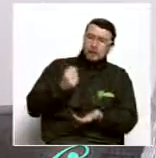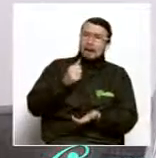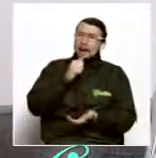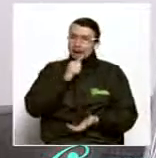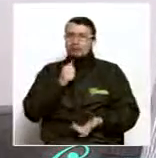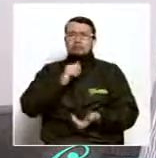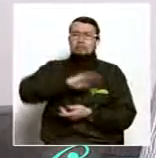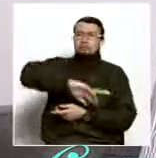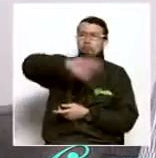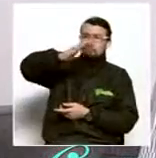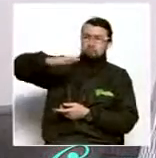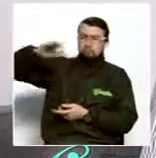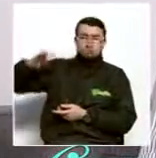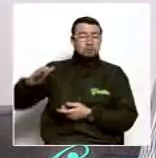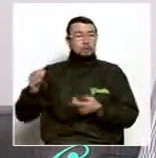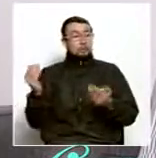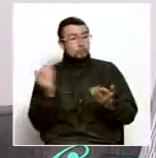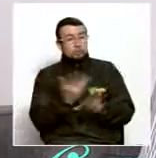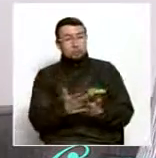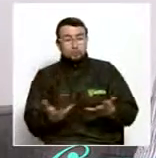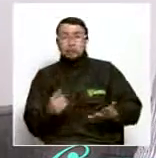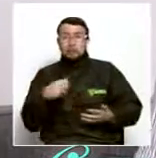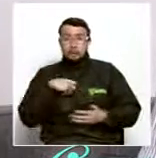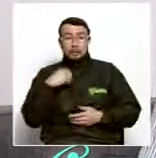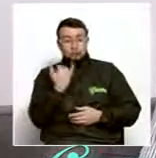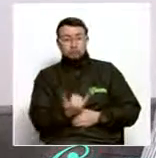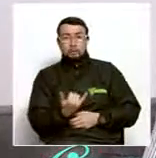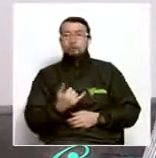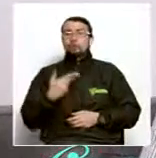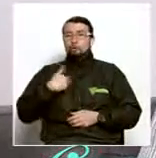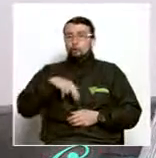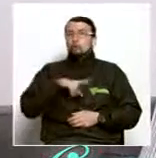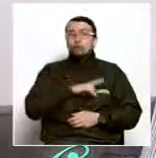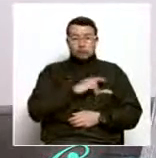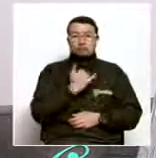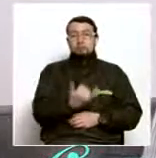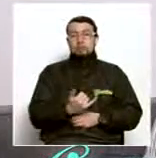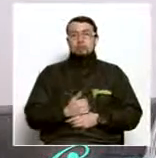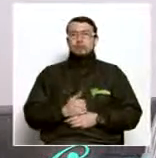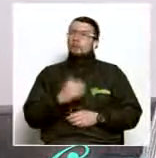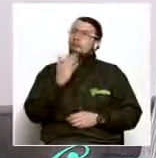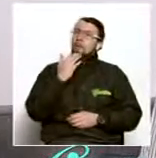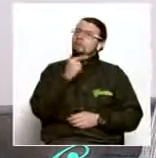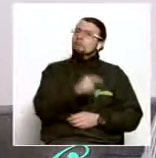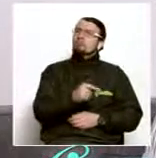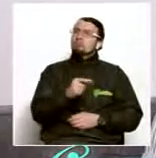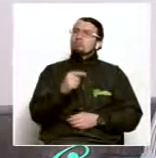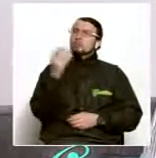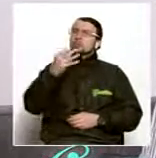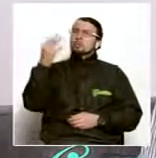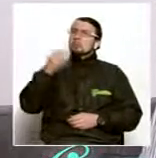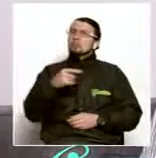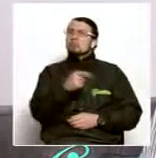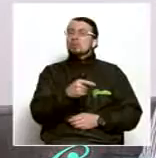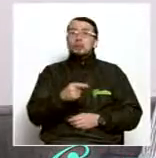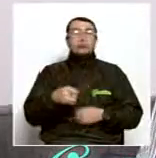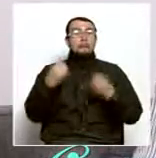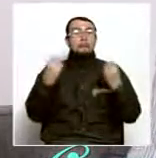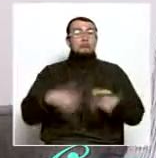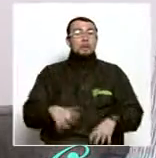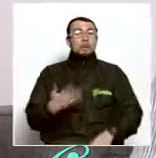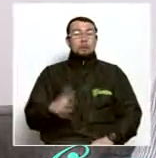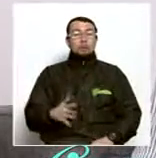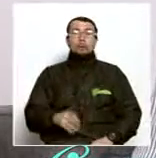las montañas y todos estos recursos que tenemos son nuestros. Porque, por ejemplo, una de las estadísticas, se pierden alrededor de